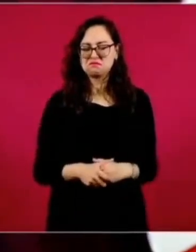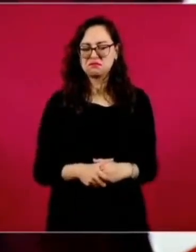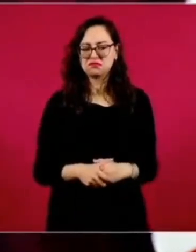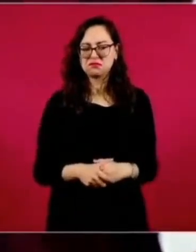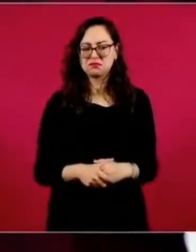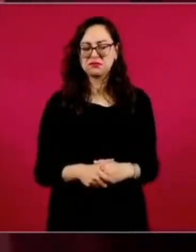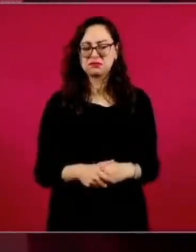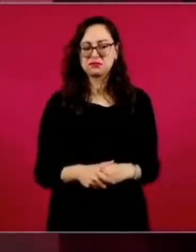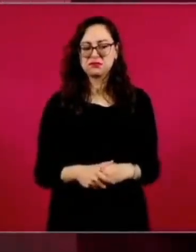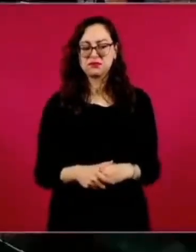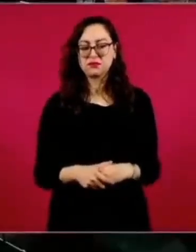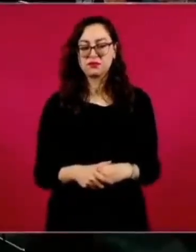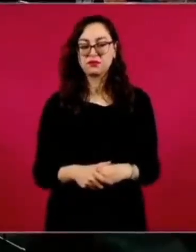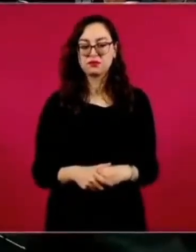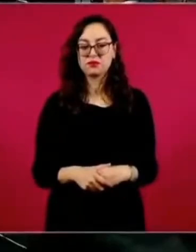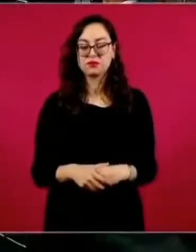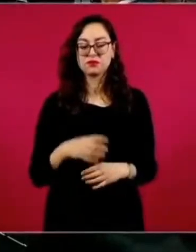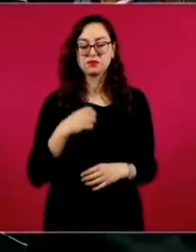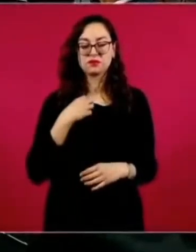Ahora,